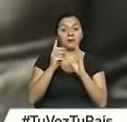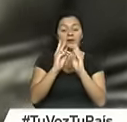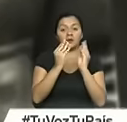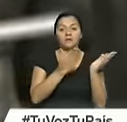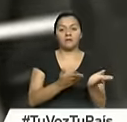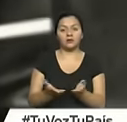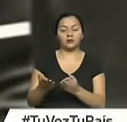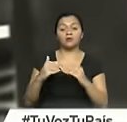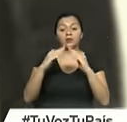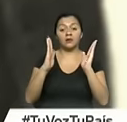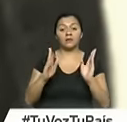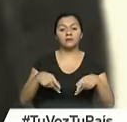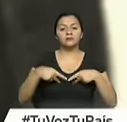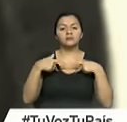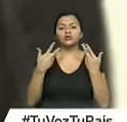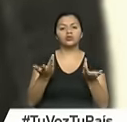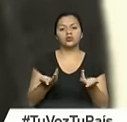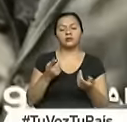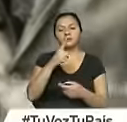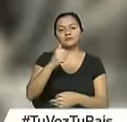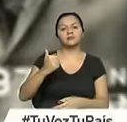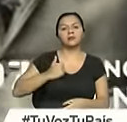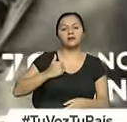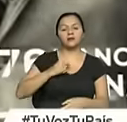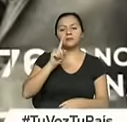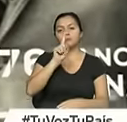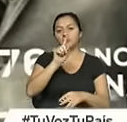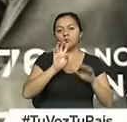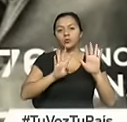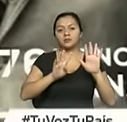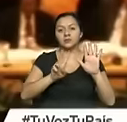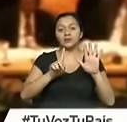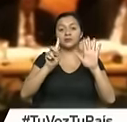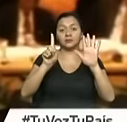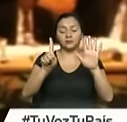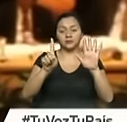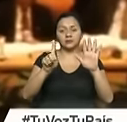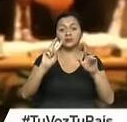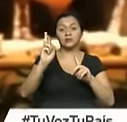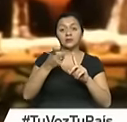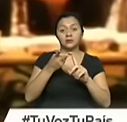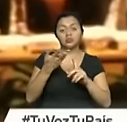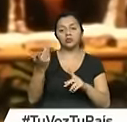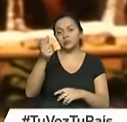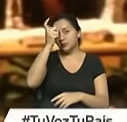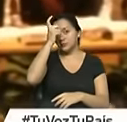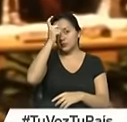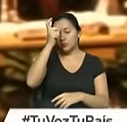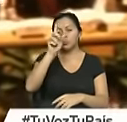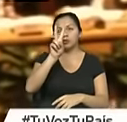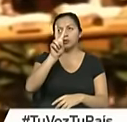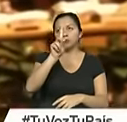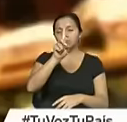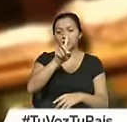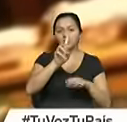de hábitat se efectuó en Vancouver, Canadá, en 1976, la segunda en Estambul, Turquía,